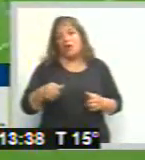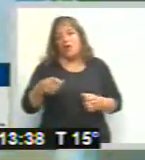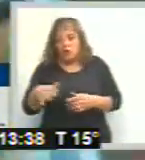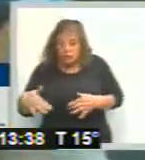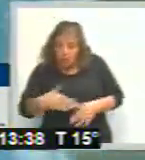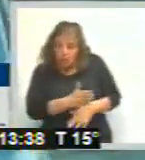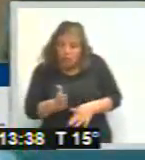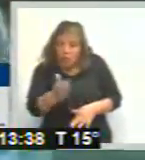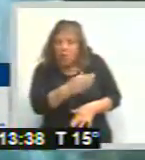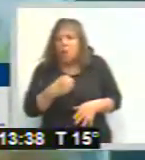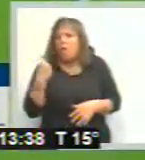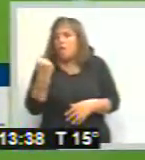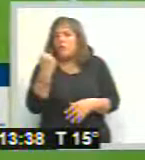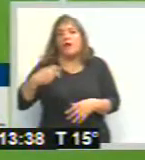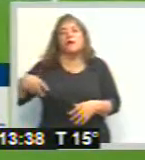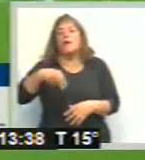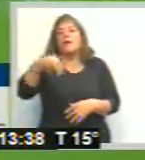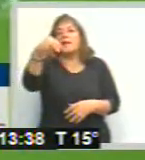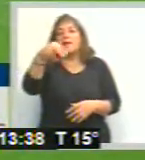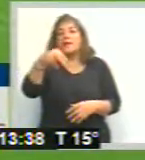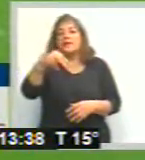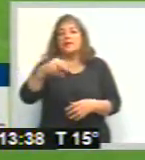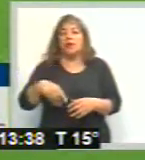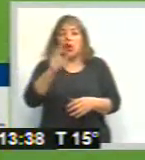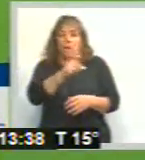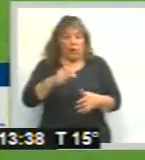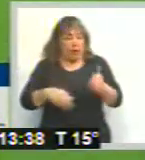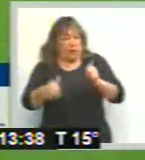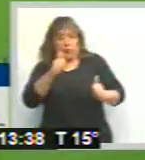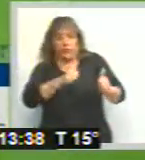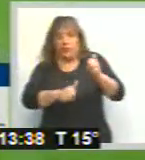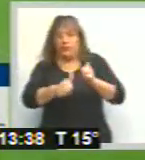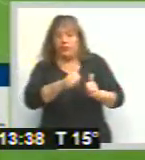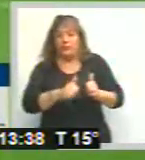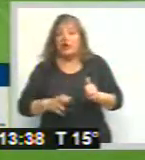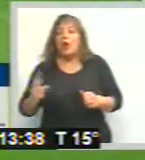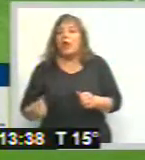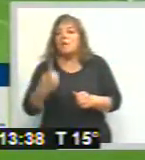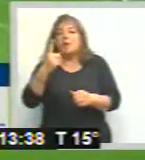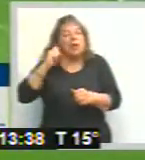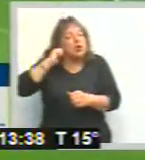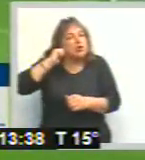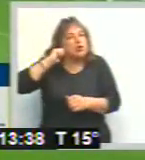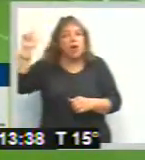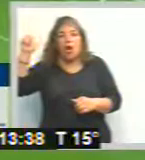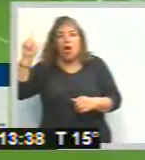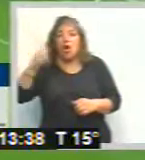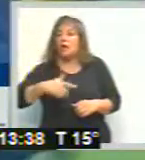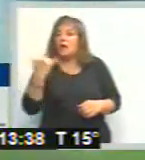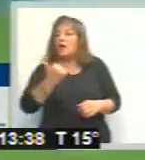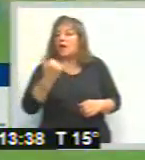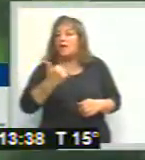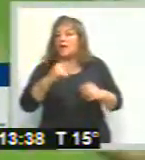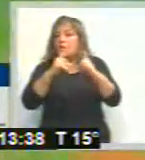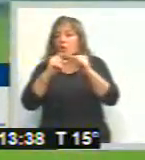maniobra individual de Leo Messi, dejando a varios hombres en el camino y la primera anotación y conquista que tenía el